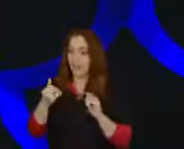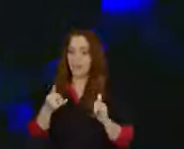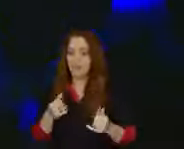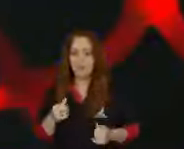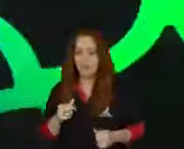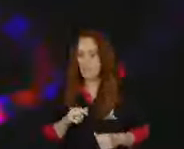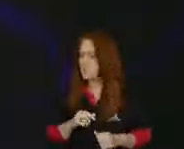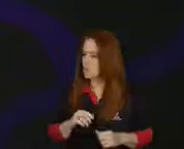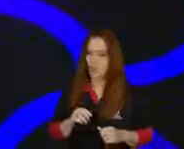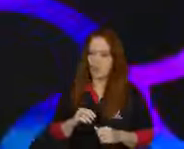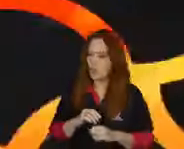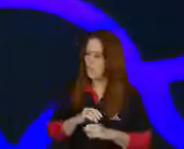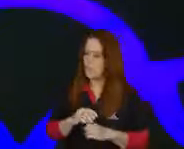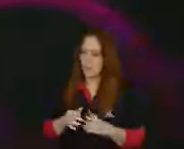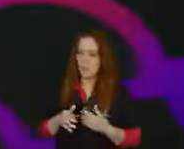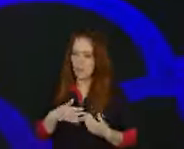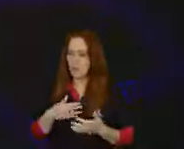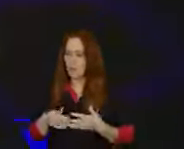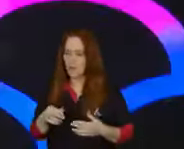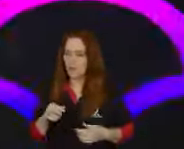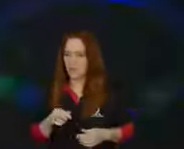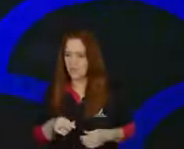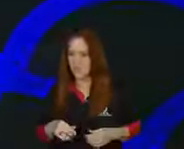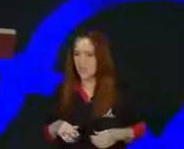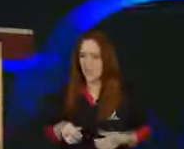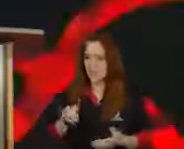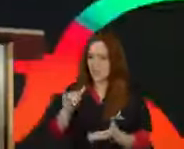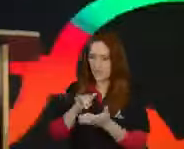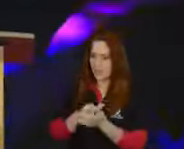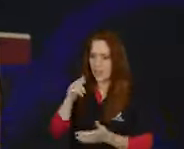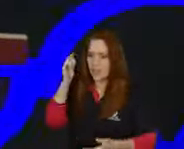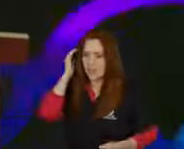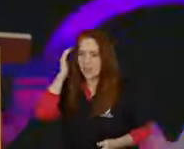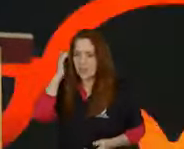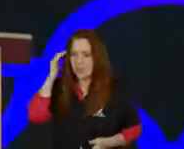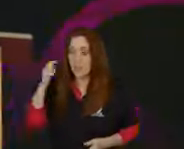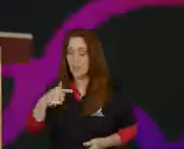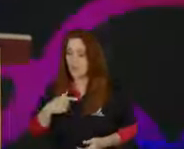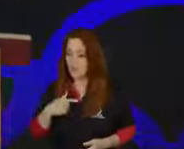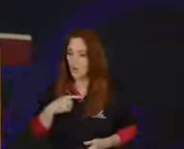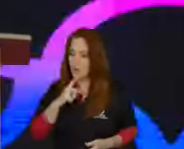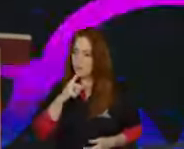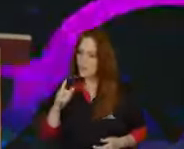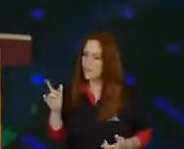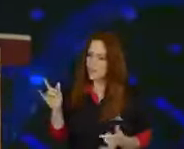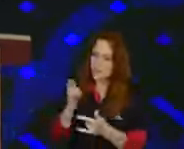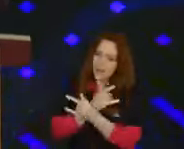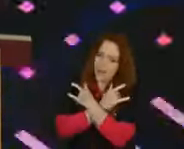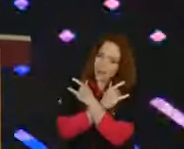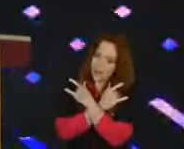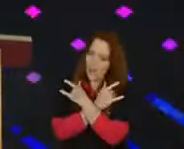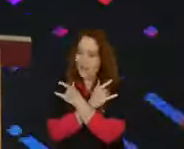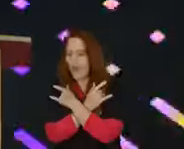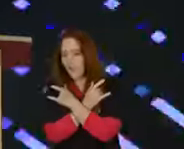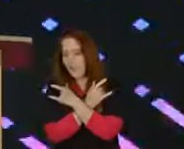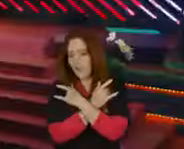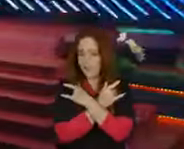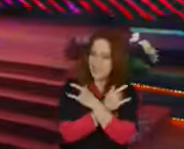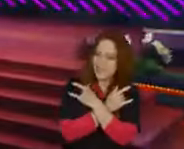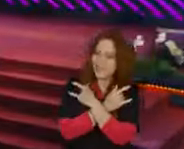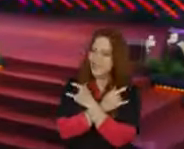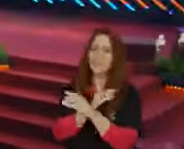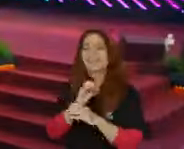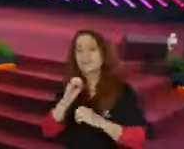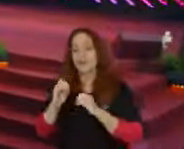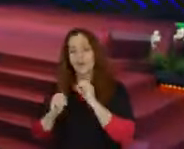que quieran, pues me enamoré. ¿Cuántos están enamorados aquí en la cena? Viene. Oh, oh, oh,